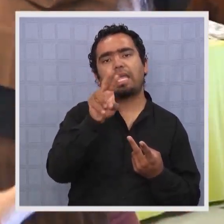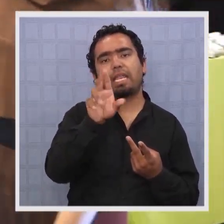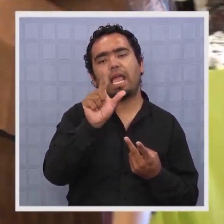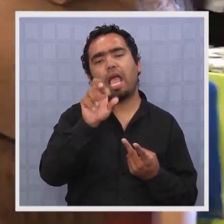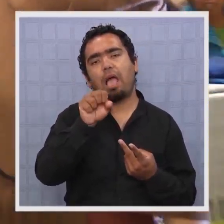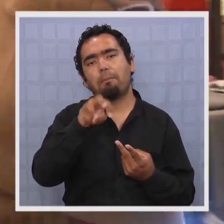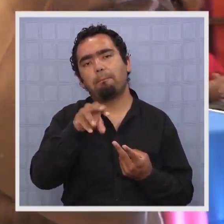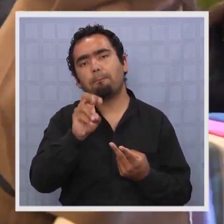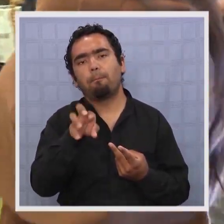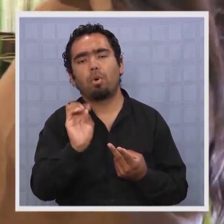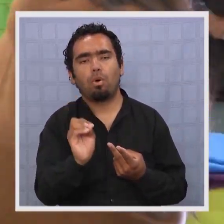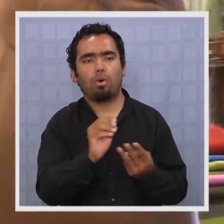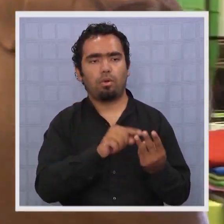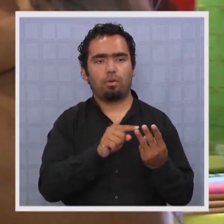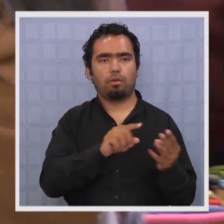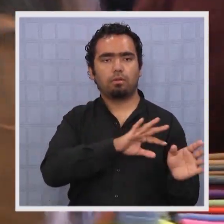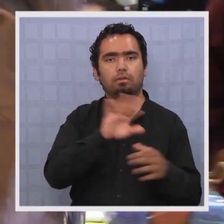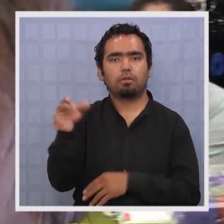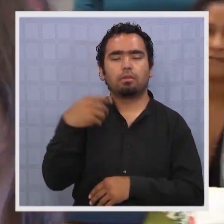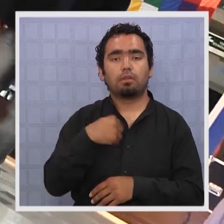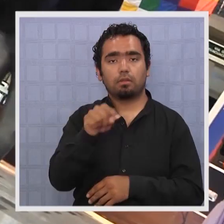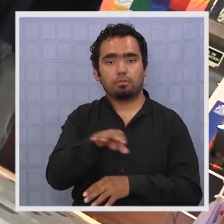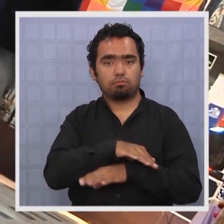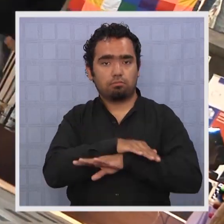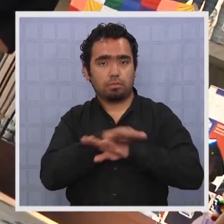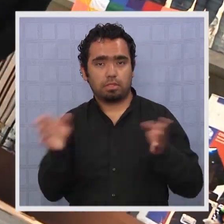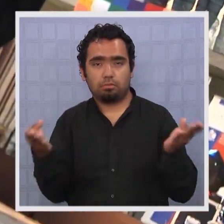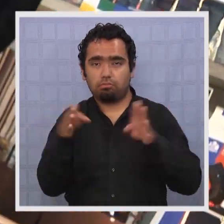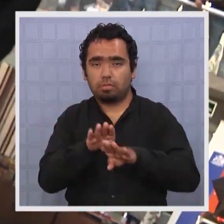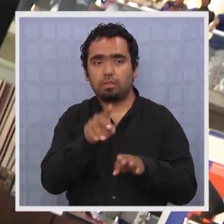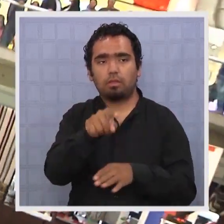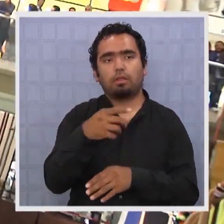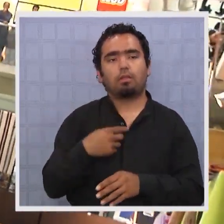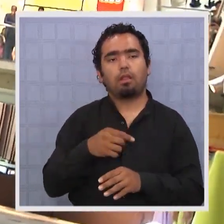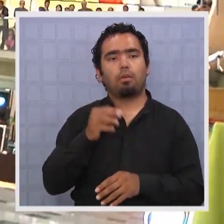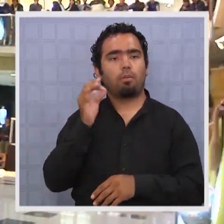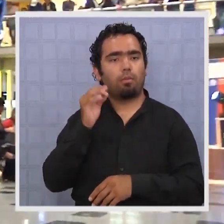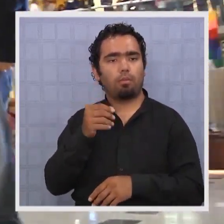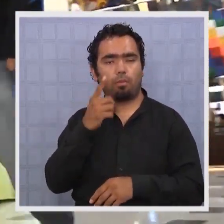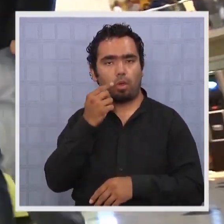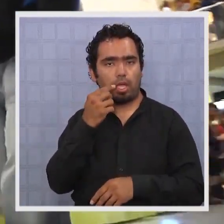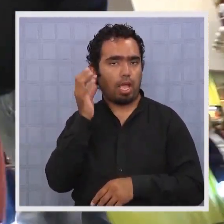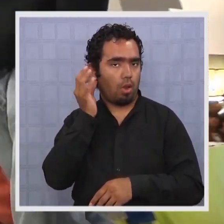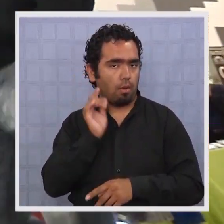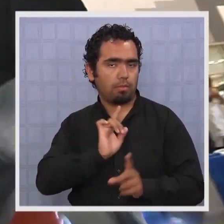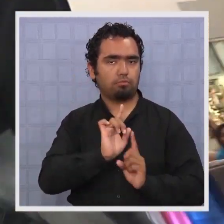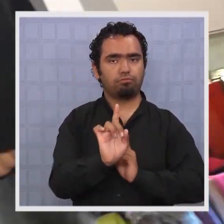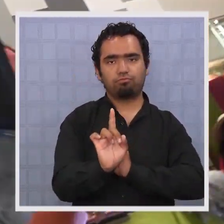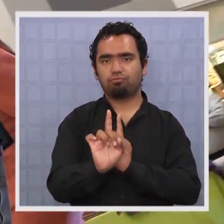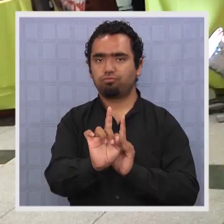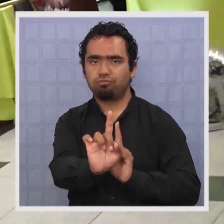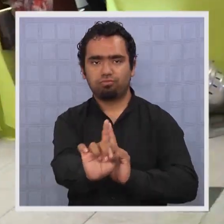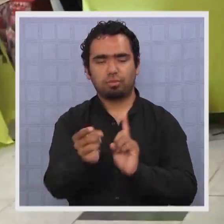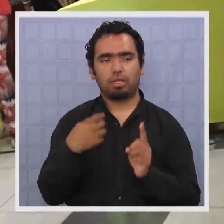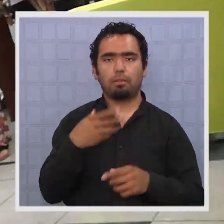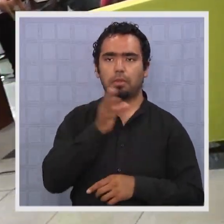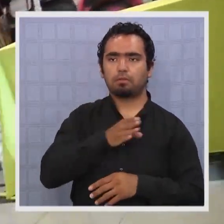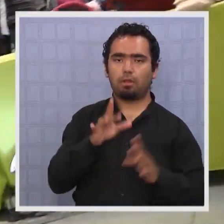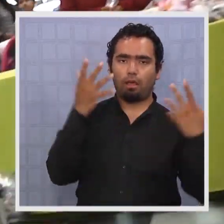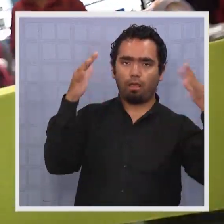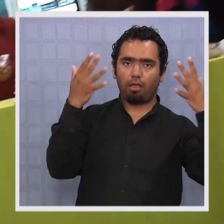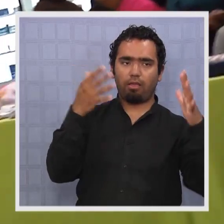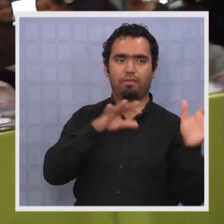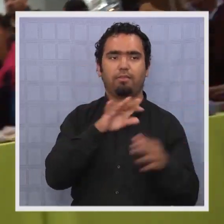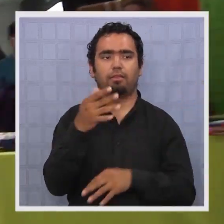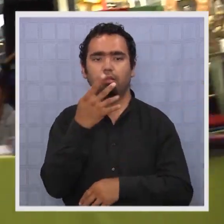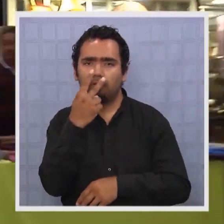El cierre de esta muestra tuvo su punto cúlmine con un desfile de modas muy aplaudido por los presentes. Aquí se pudieron ver los